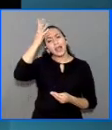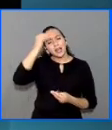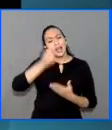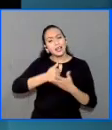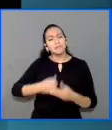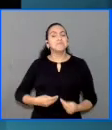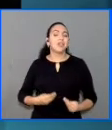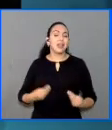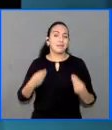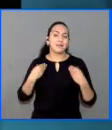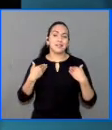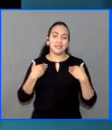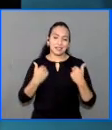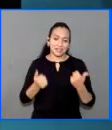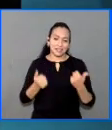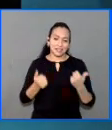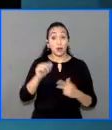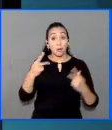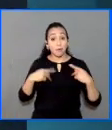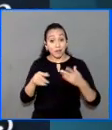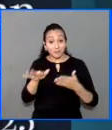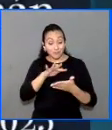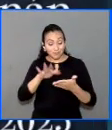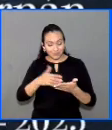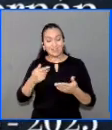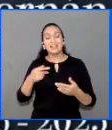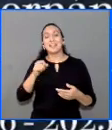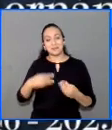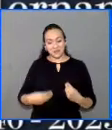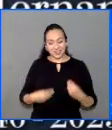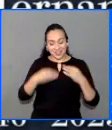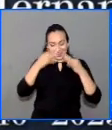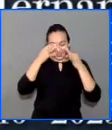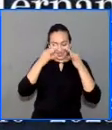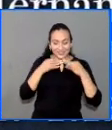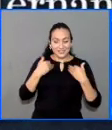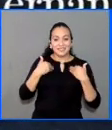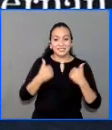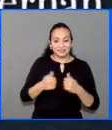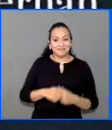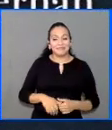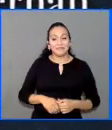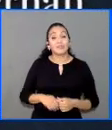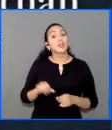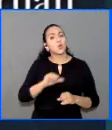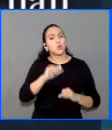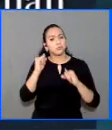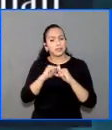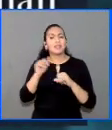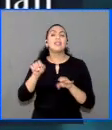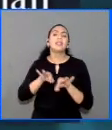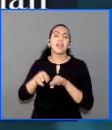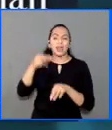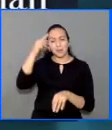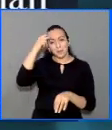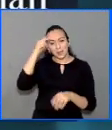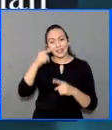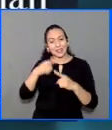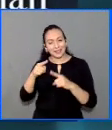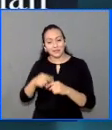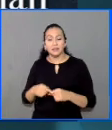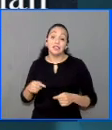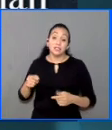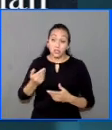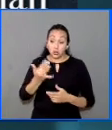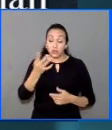pero también de la propia. La UNAM y Bellas Artes, entre otras instituciones, lamentaron el deceso del escritor, afirmando que